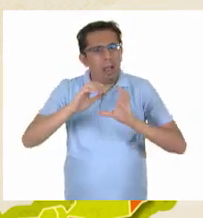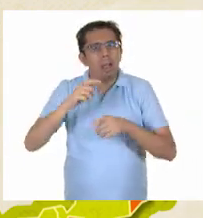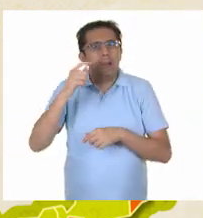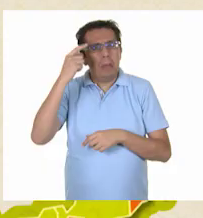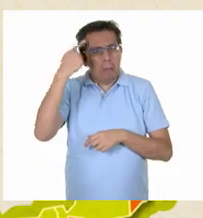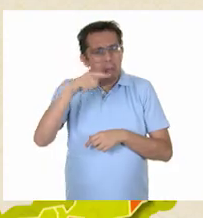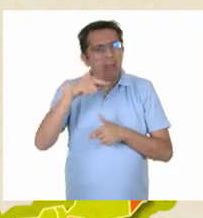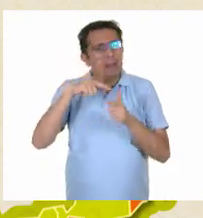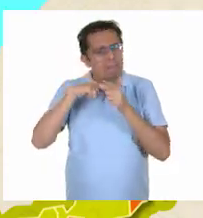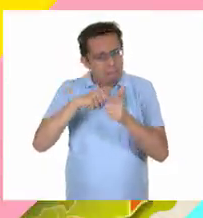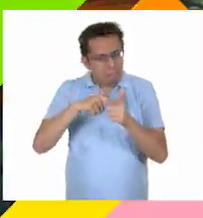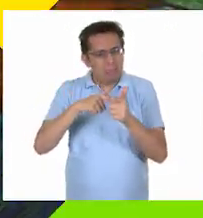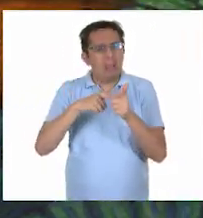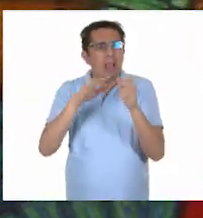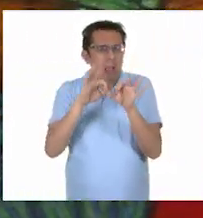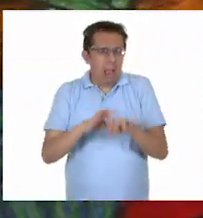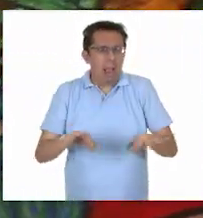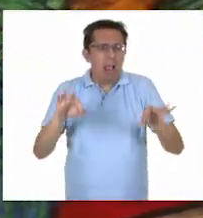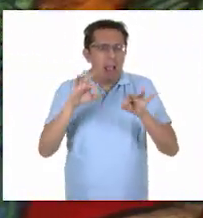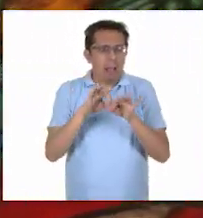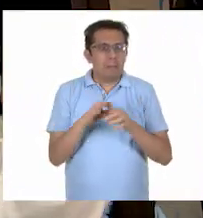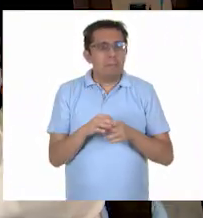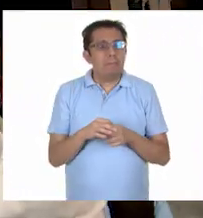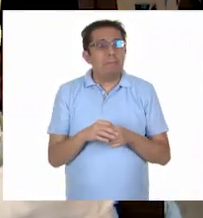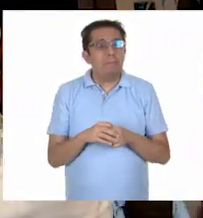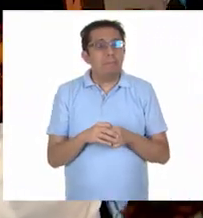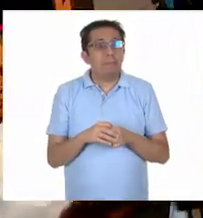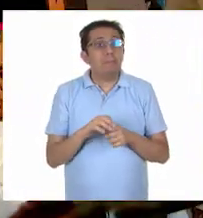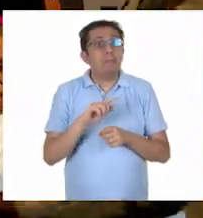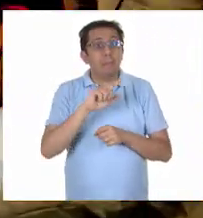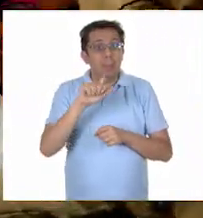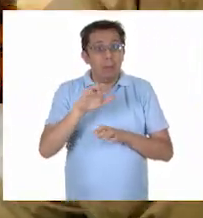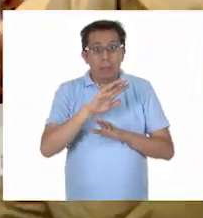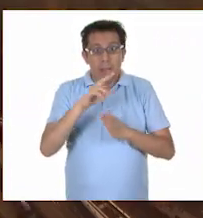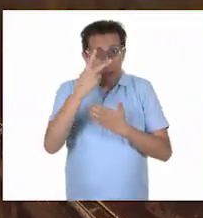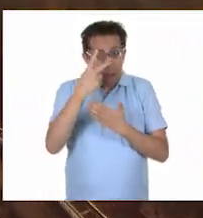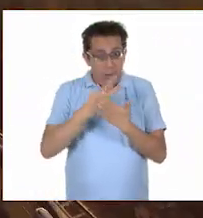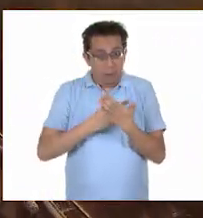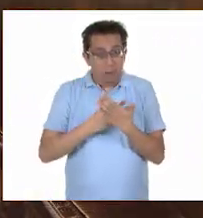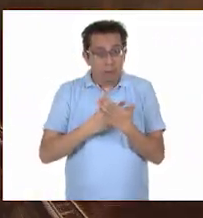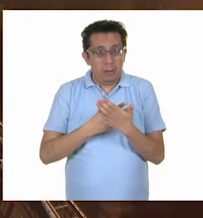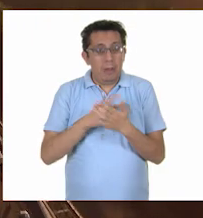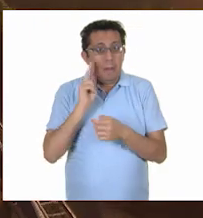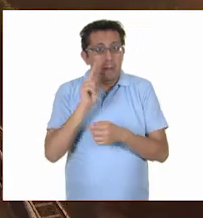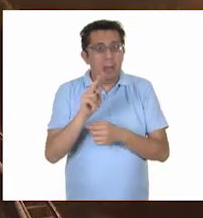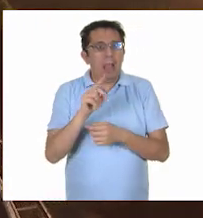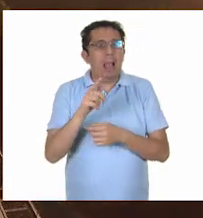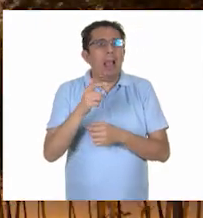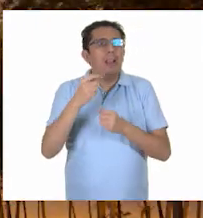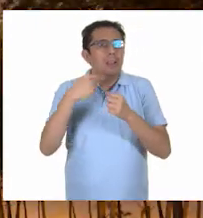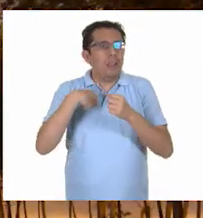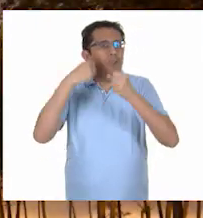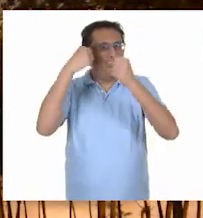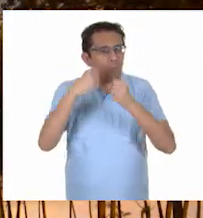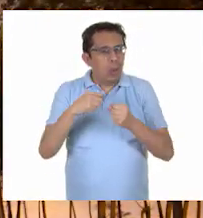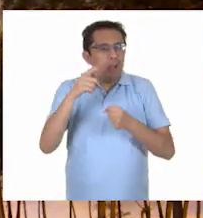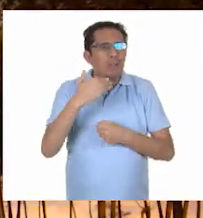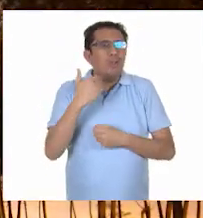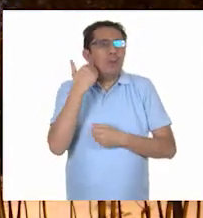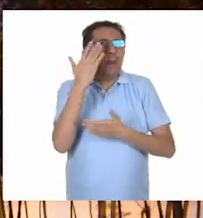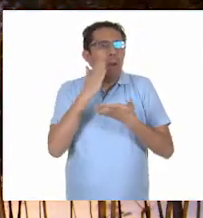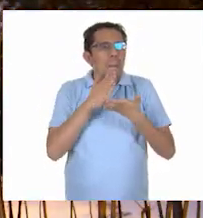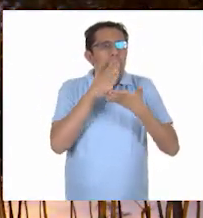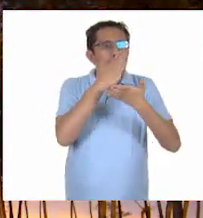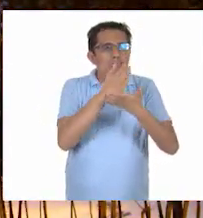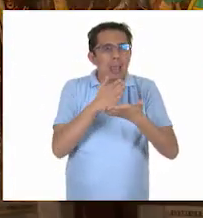siga siendo grande. Después de haber visto este programa, estoy segura que te encantaría visitar todos los